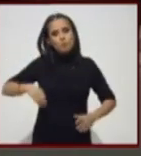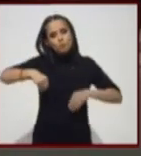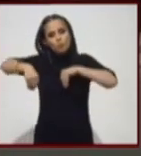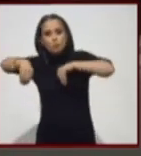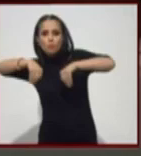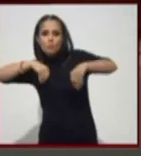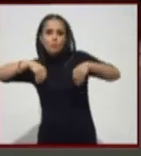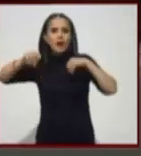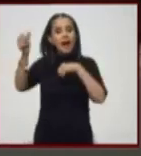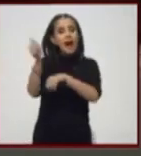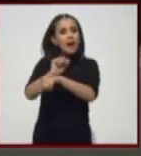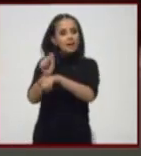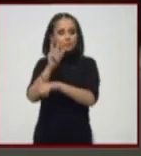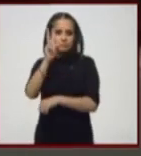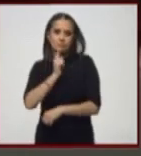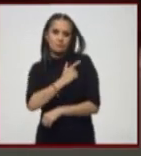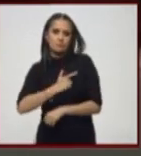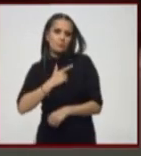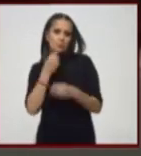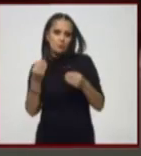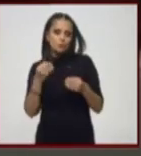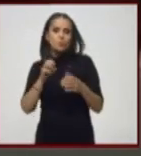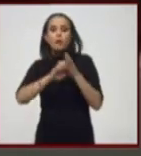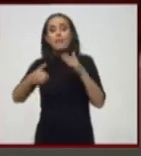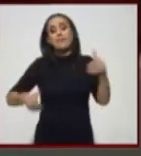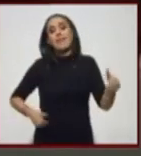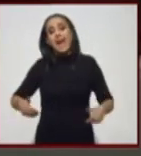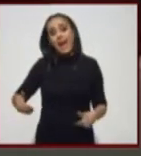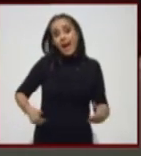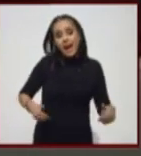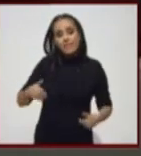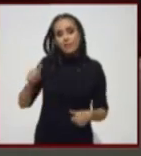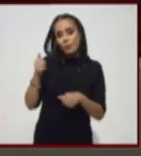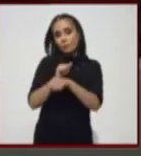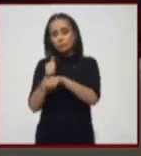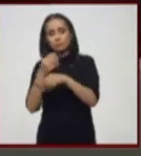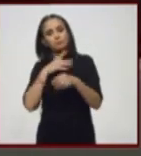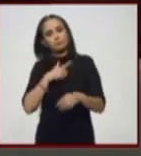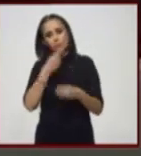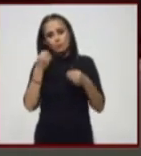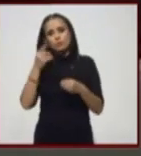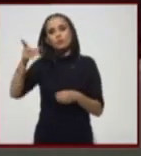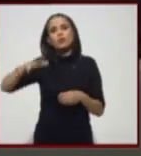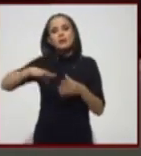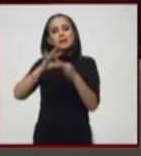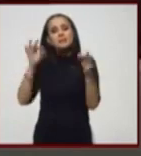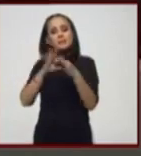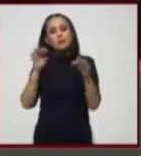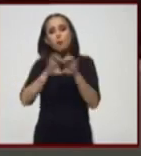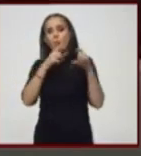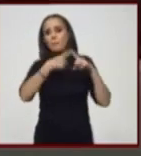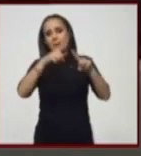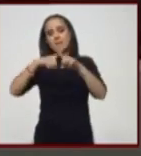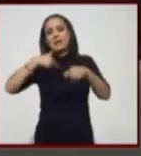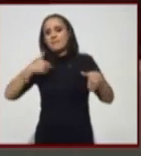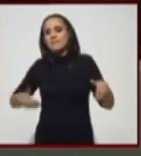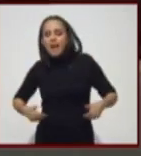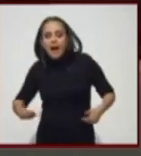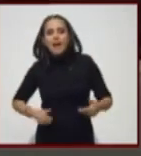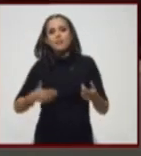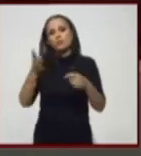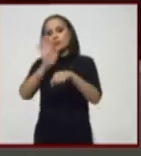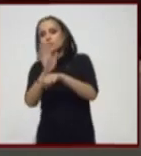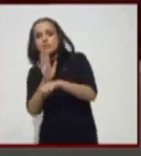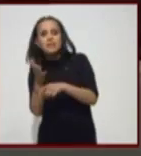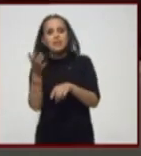si no lo puedo desarrollar mucho a través por ejemplo del teatro quizás a esto se debe esto que comentas de la verdad versatilidad sí me gusta mucho